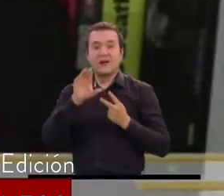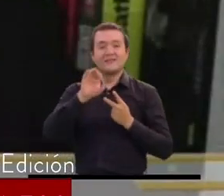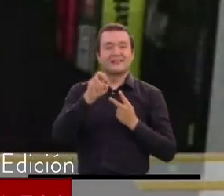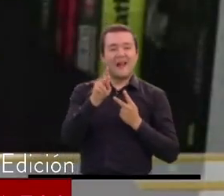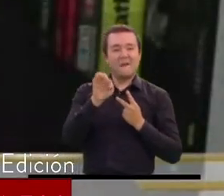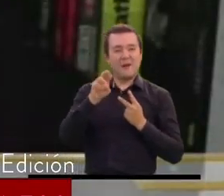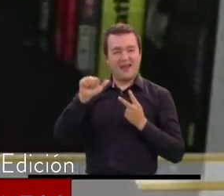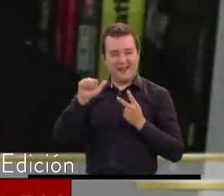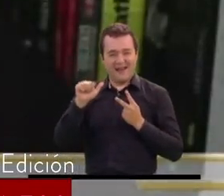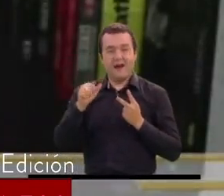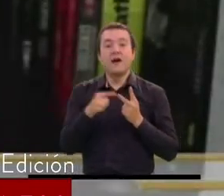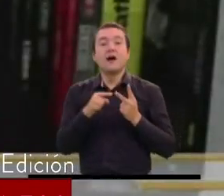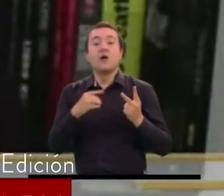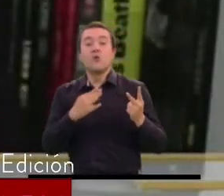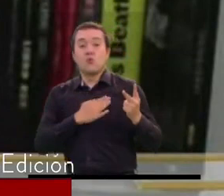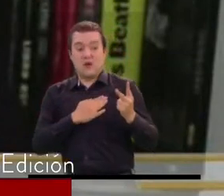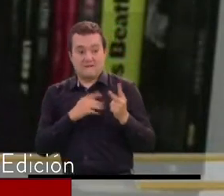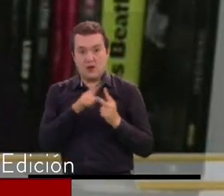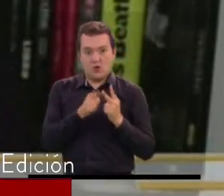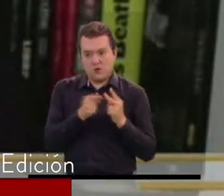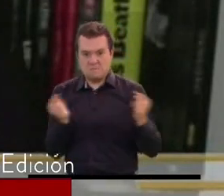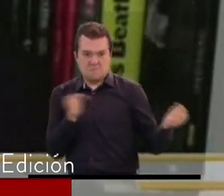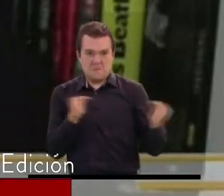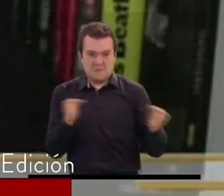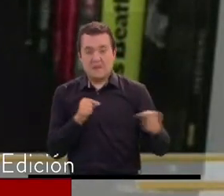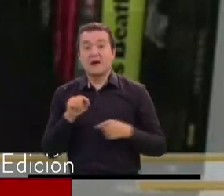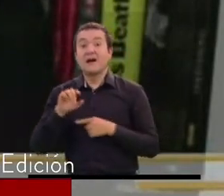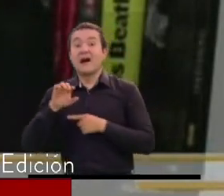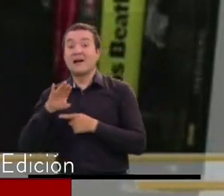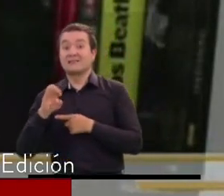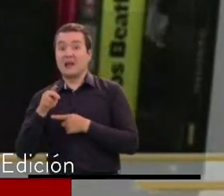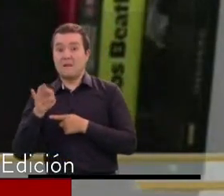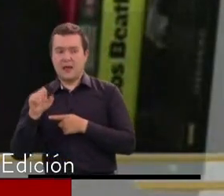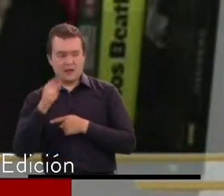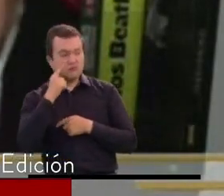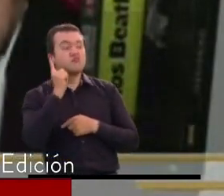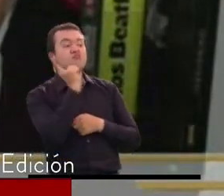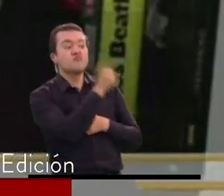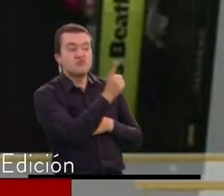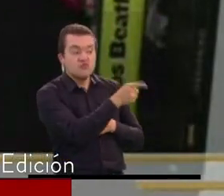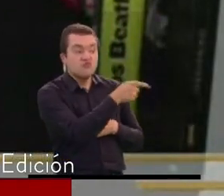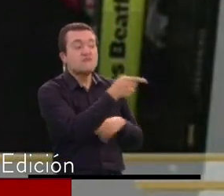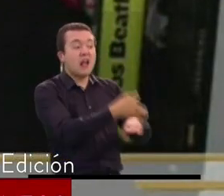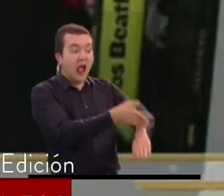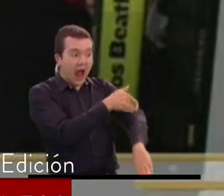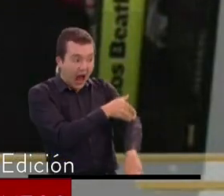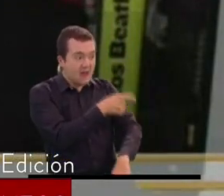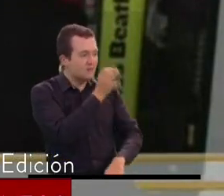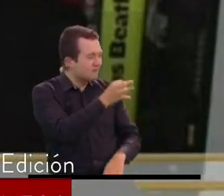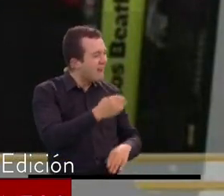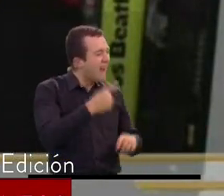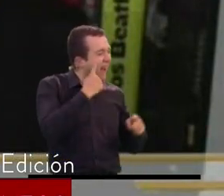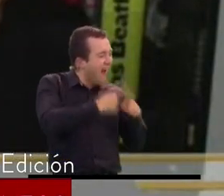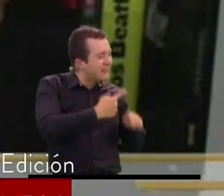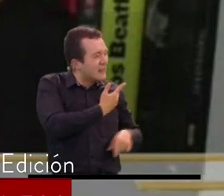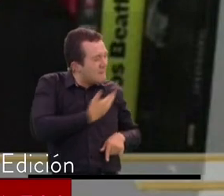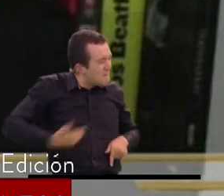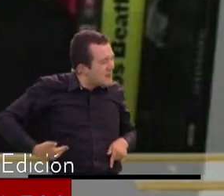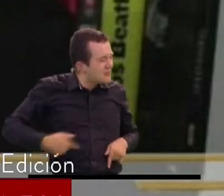señalamientos. El expresidente y senador Uribe nos quedó debiendo la explicación de cómo fue que